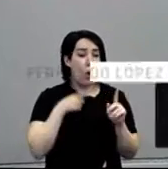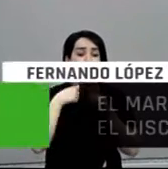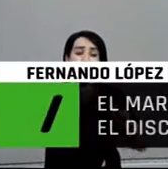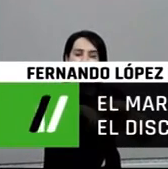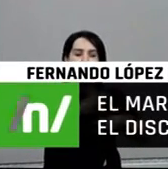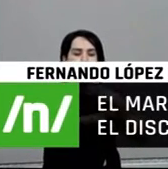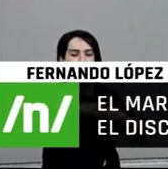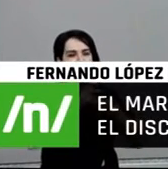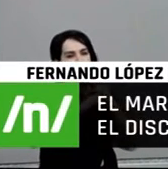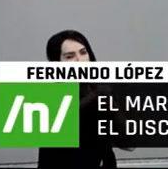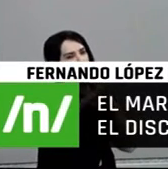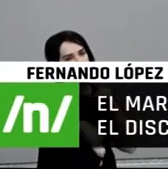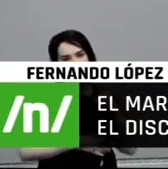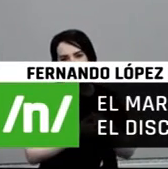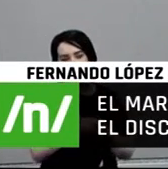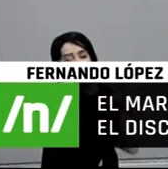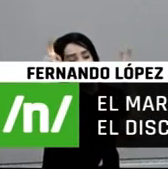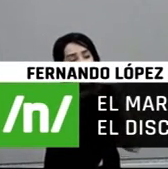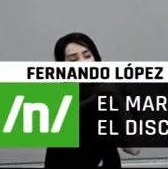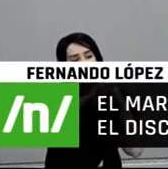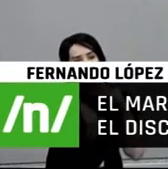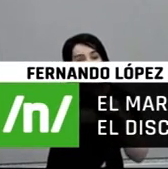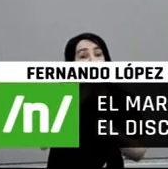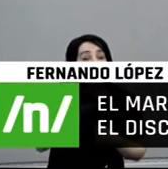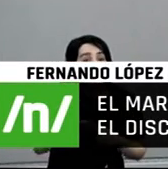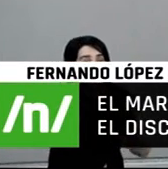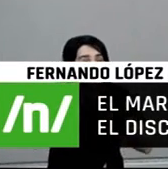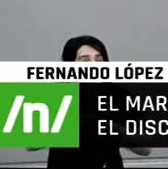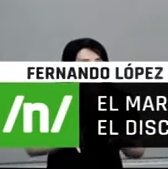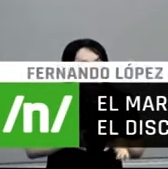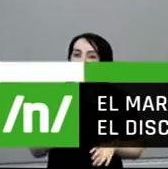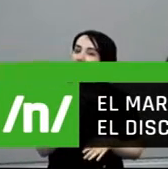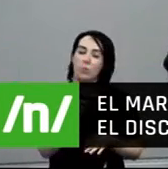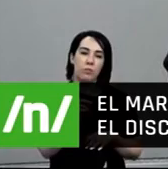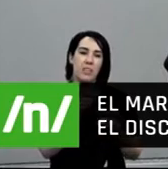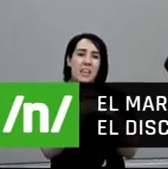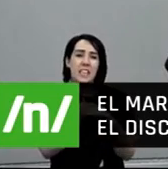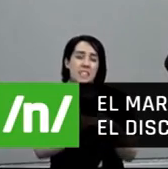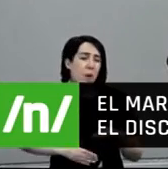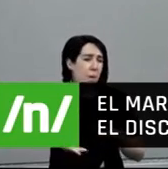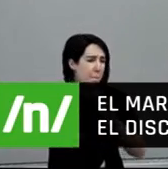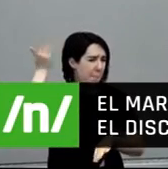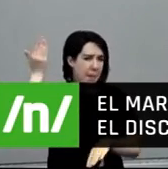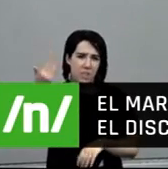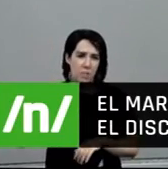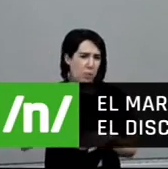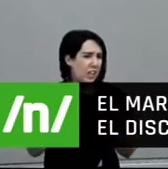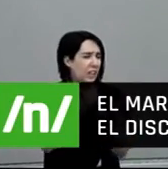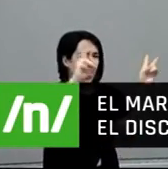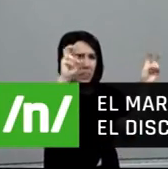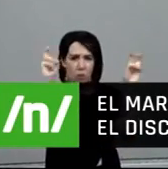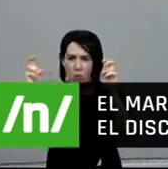La recuperación del Mar Menor no es que sea un tema importante, es que es el más importante. El capítulo más destacado